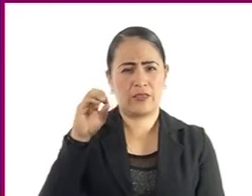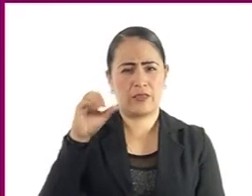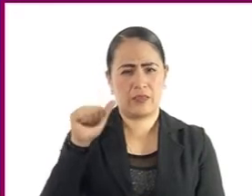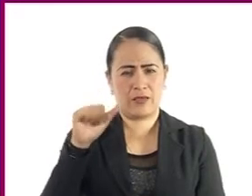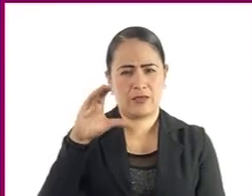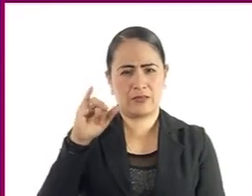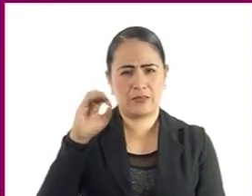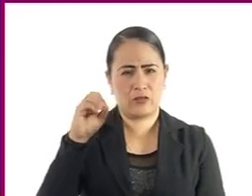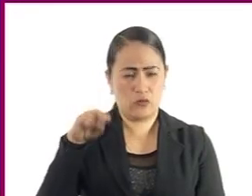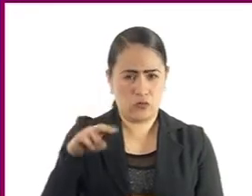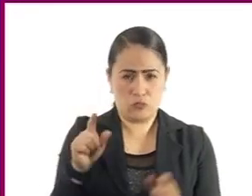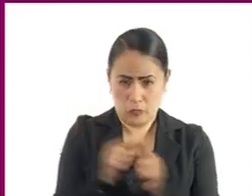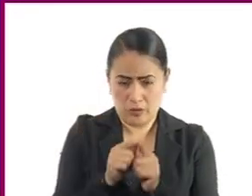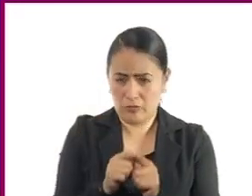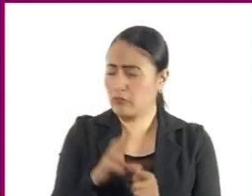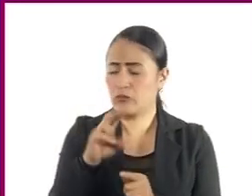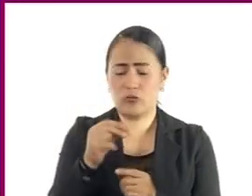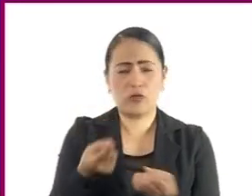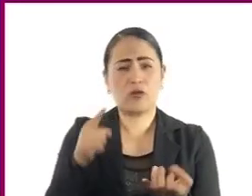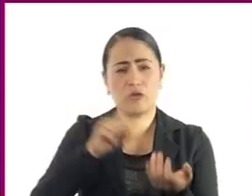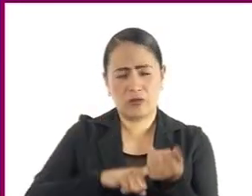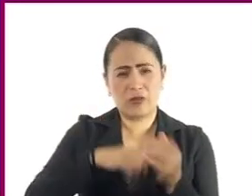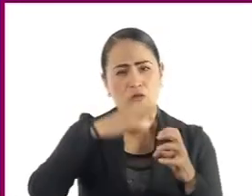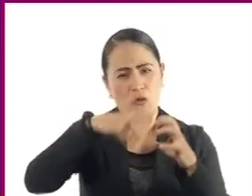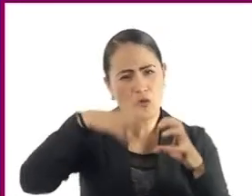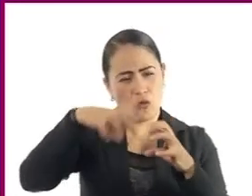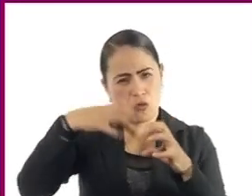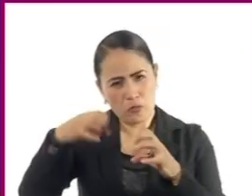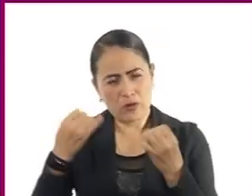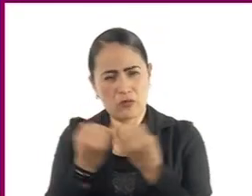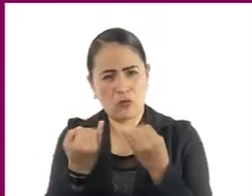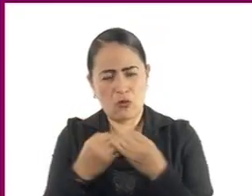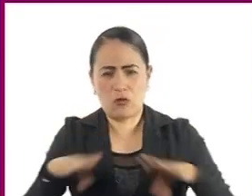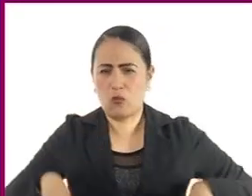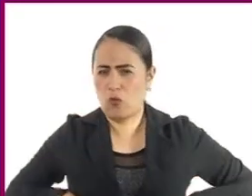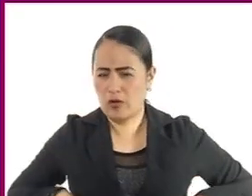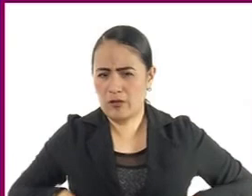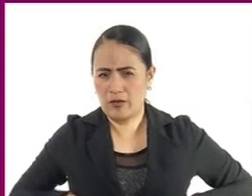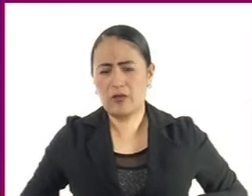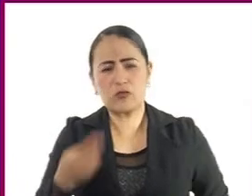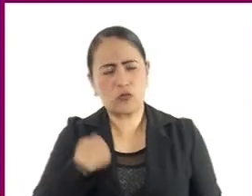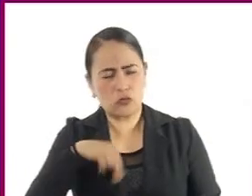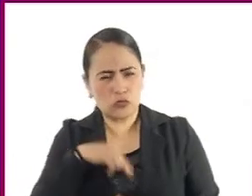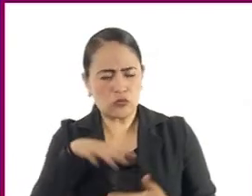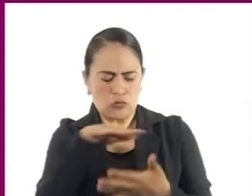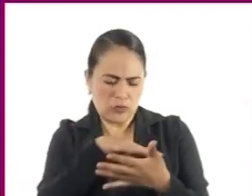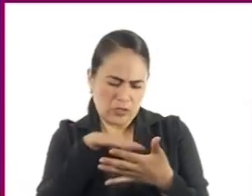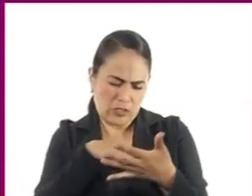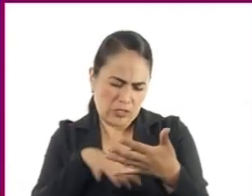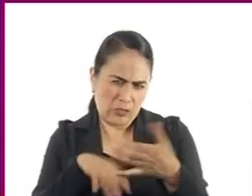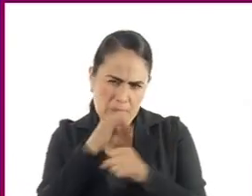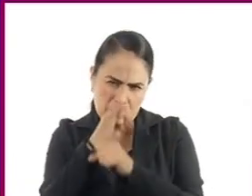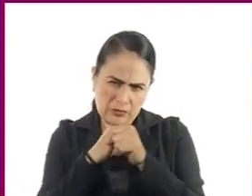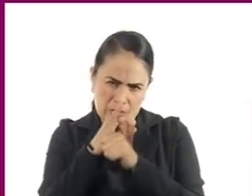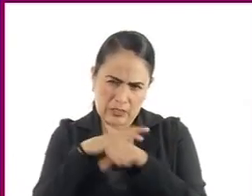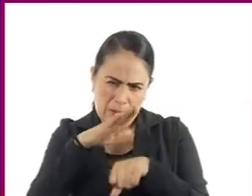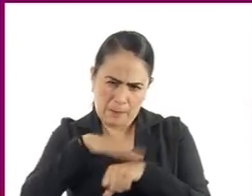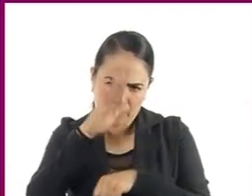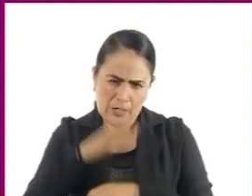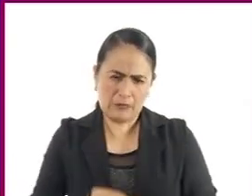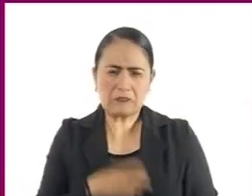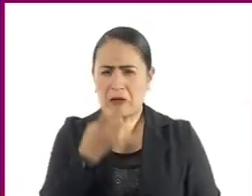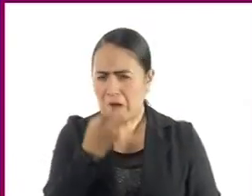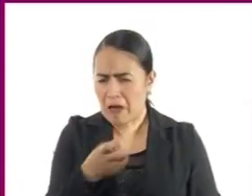en su estructura anatómica y en sus propiedades químicas. Si seguimos explorando, menciona que podemos conocer